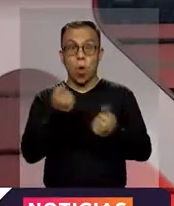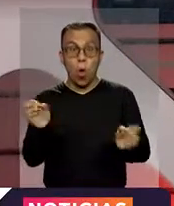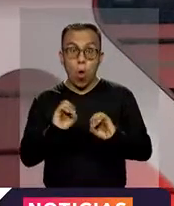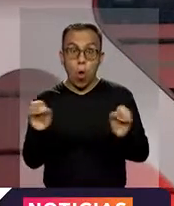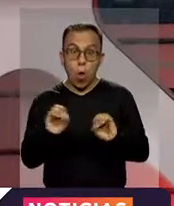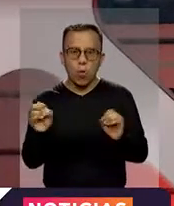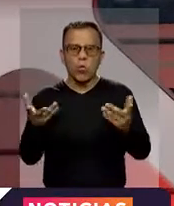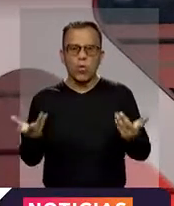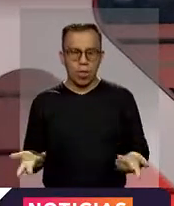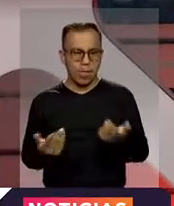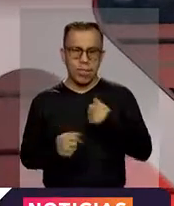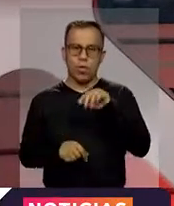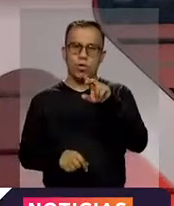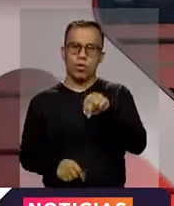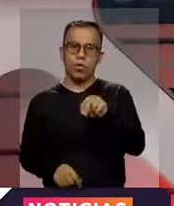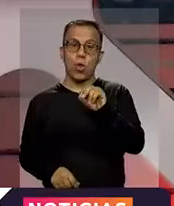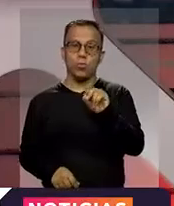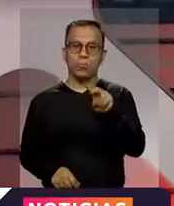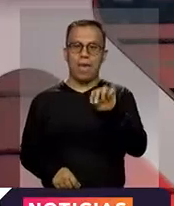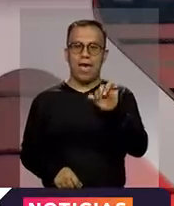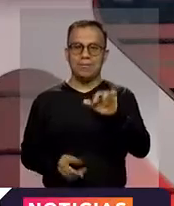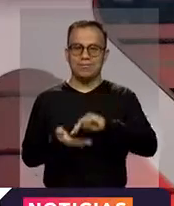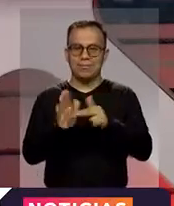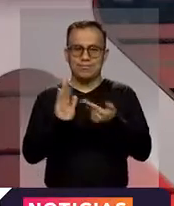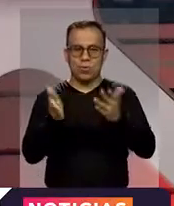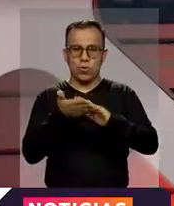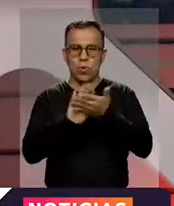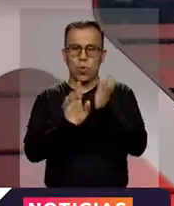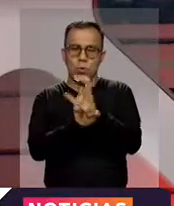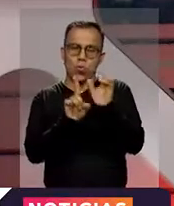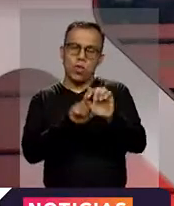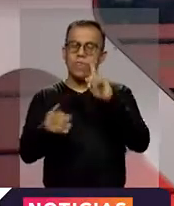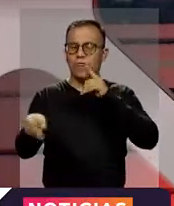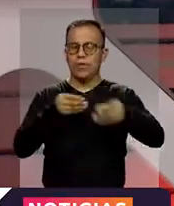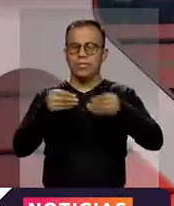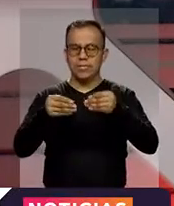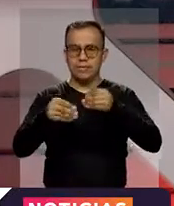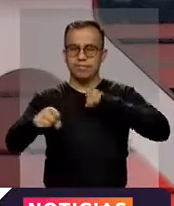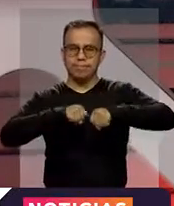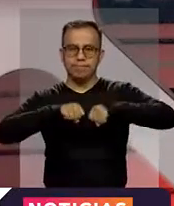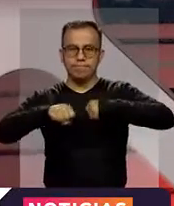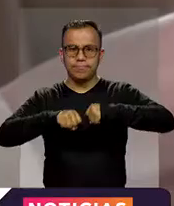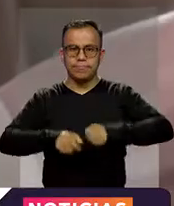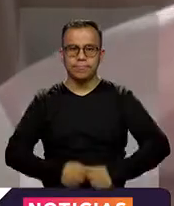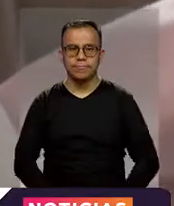también llamados como nomads, que representan una cultura laboral flexible y dinámica.